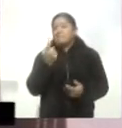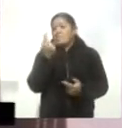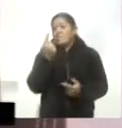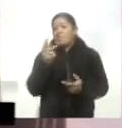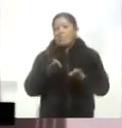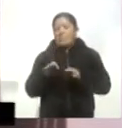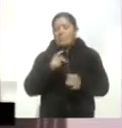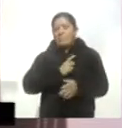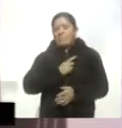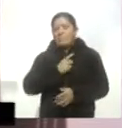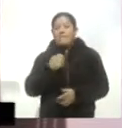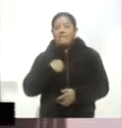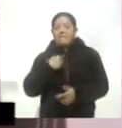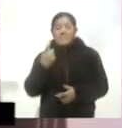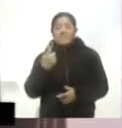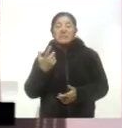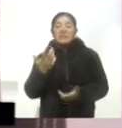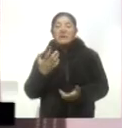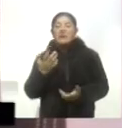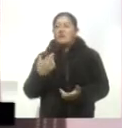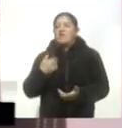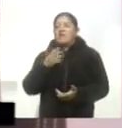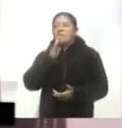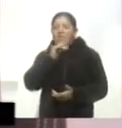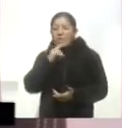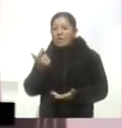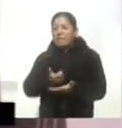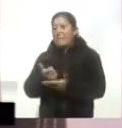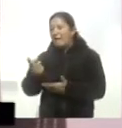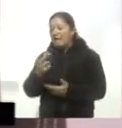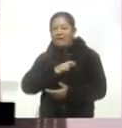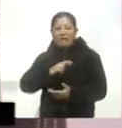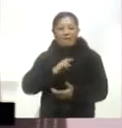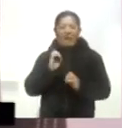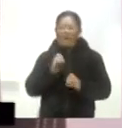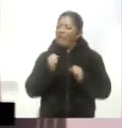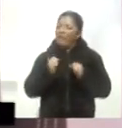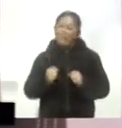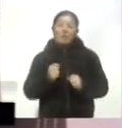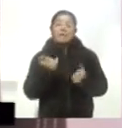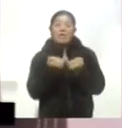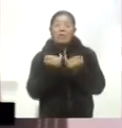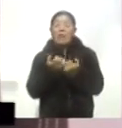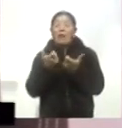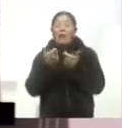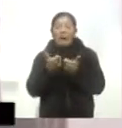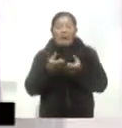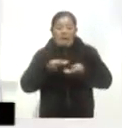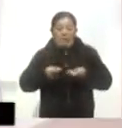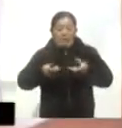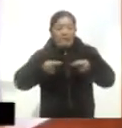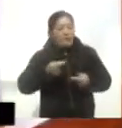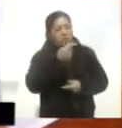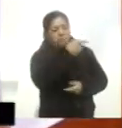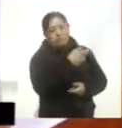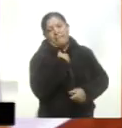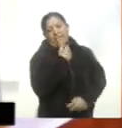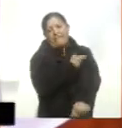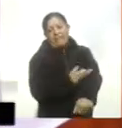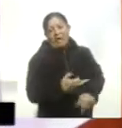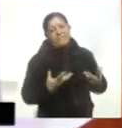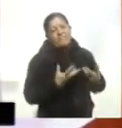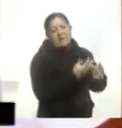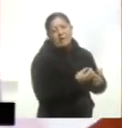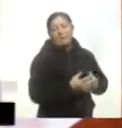decir, que ellas tienen sus propios negocios y generan sus propias economías con la familia o de forma individual. A nombre de